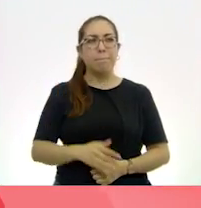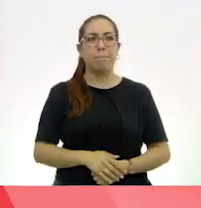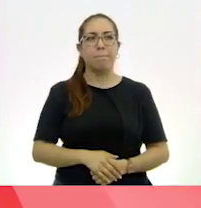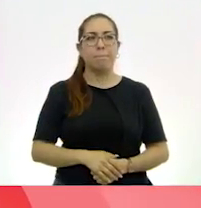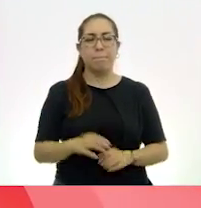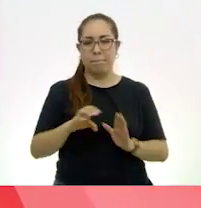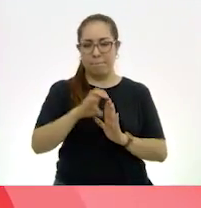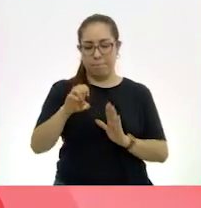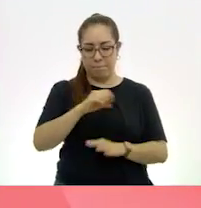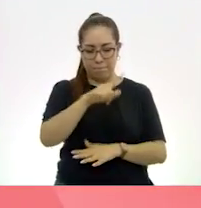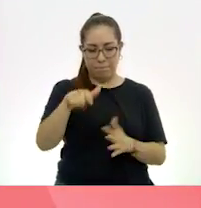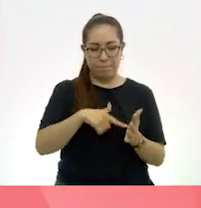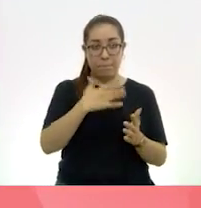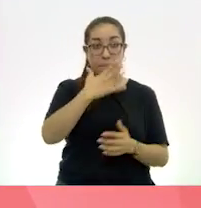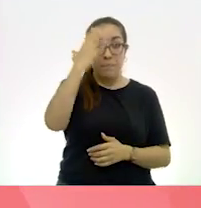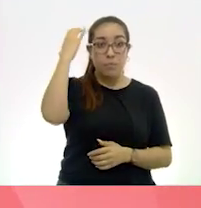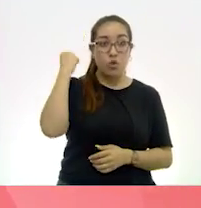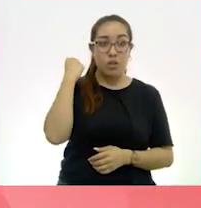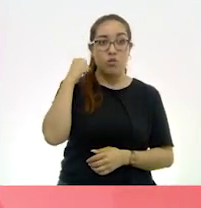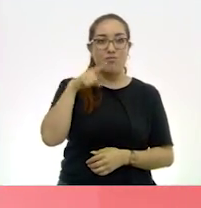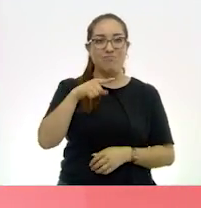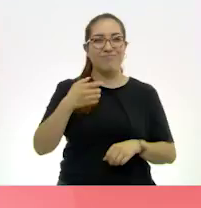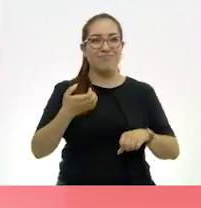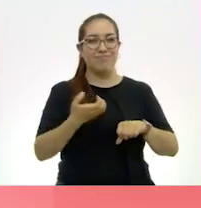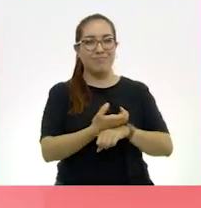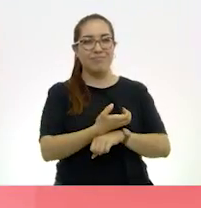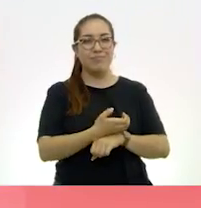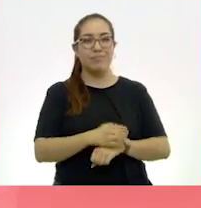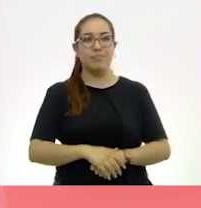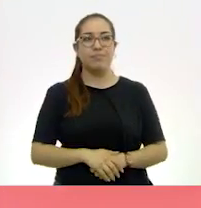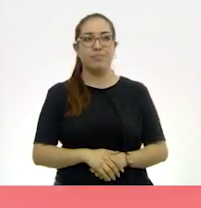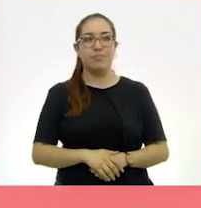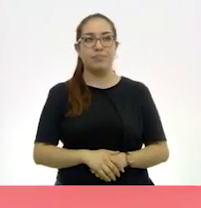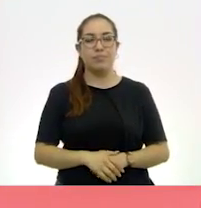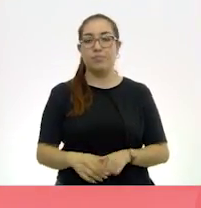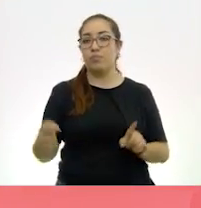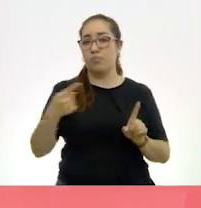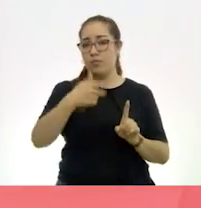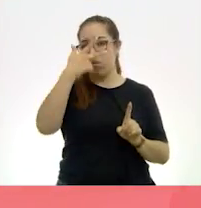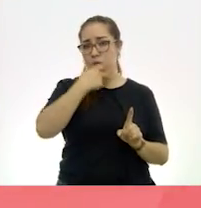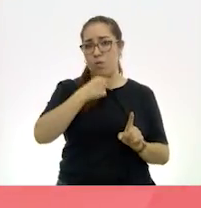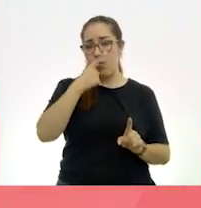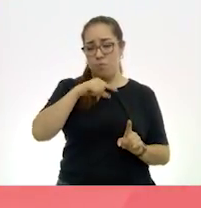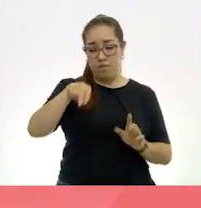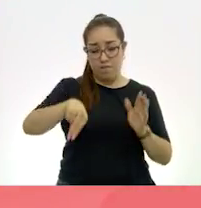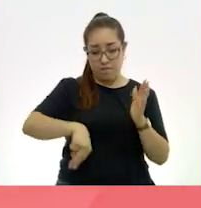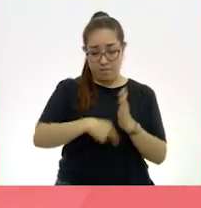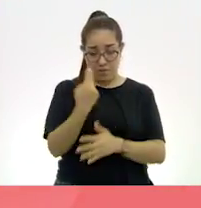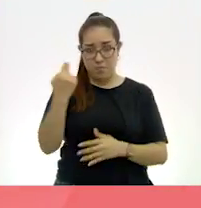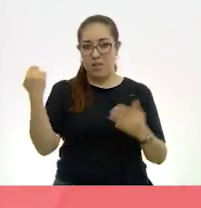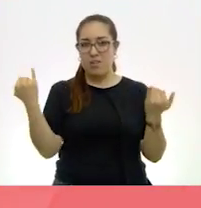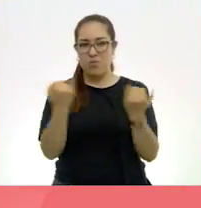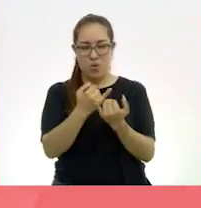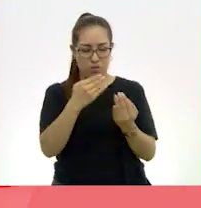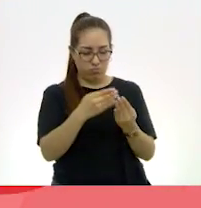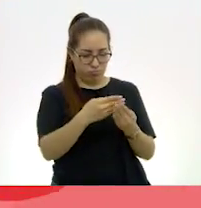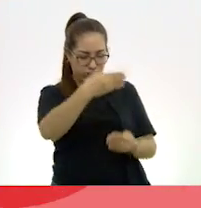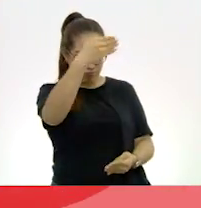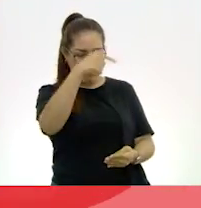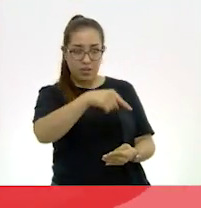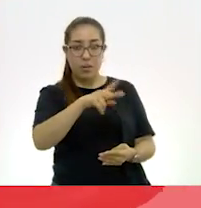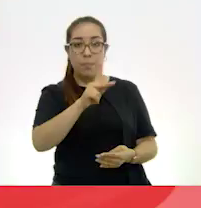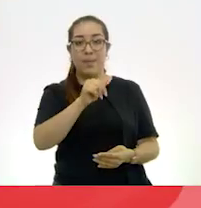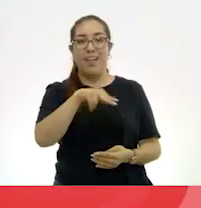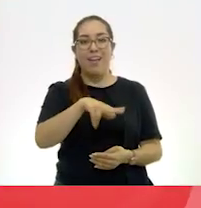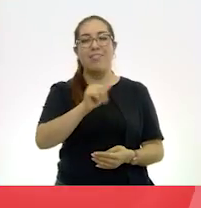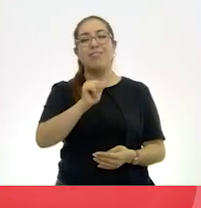en el estado de Morelos, había sido pensada por Otilio Montaño, uno de los firmantes del Plan de Ayala y compadre de Emiliano Zapata, como